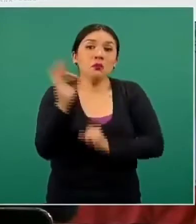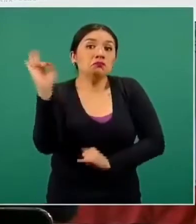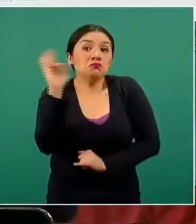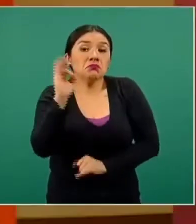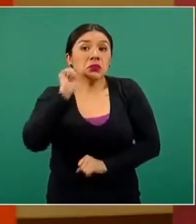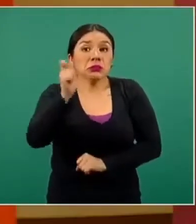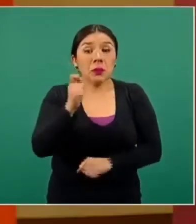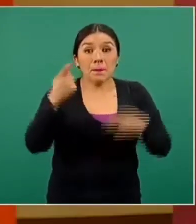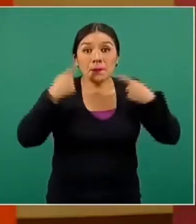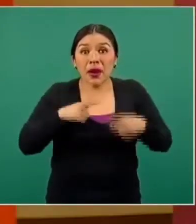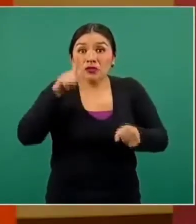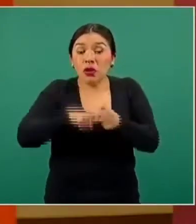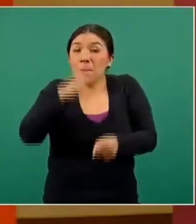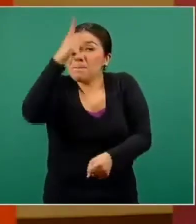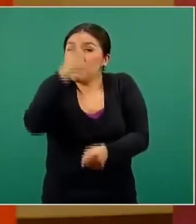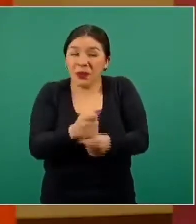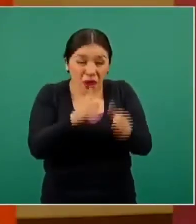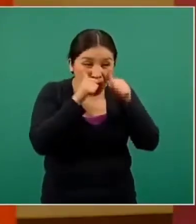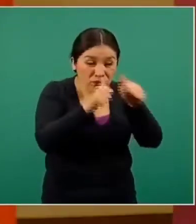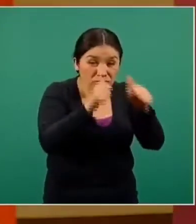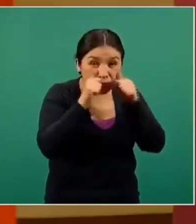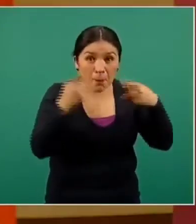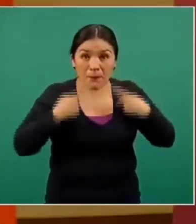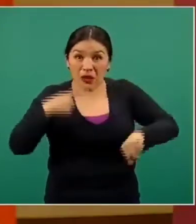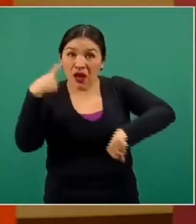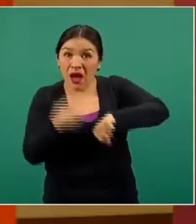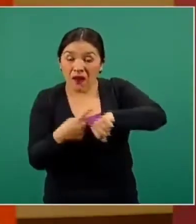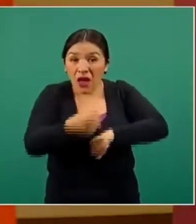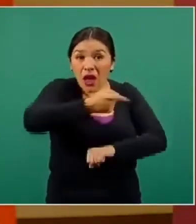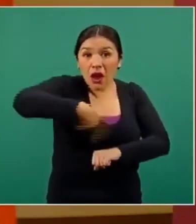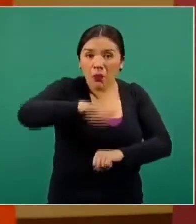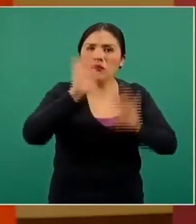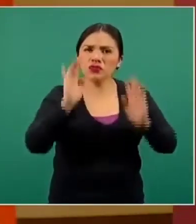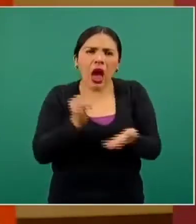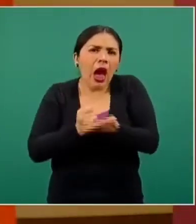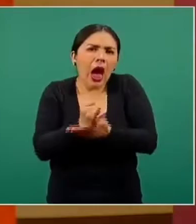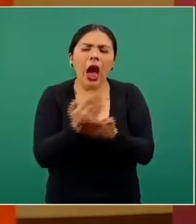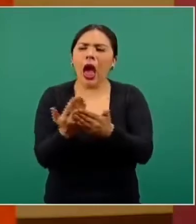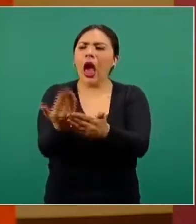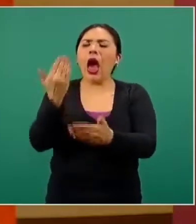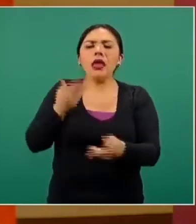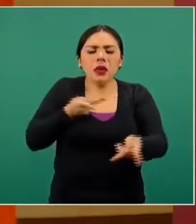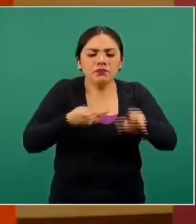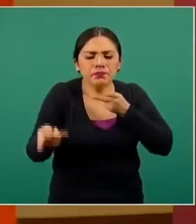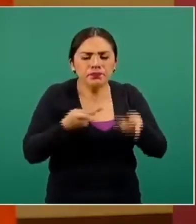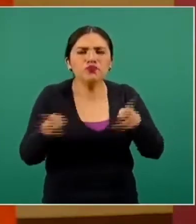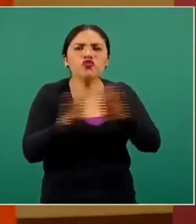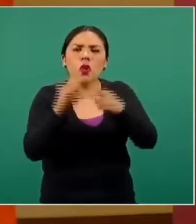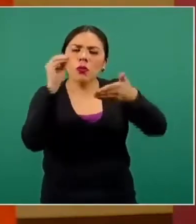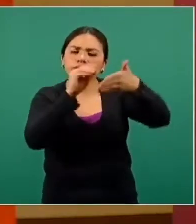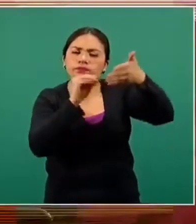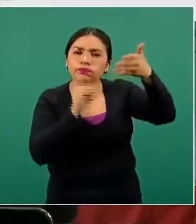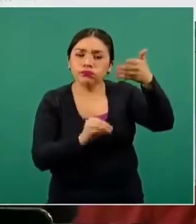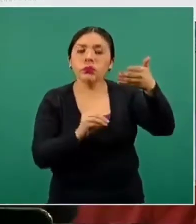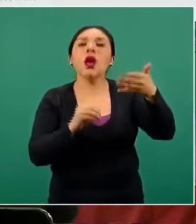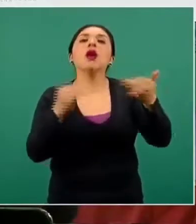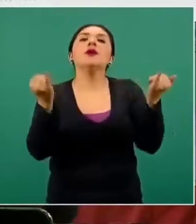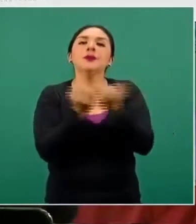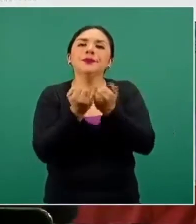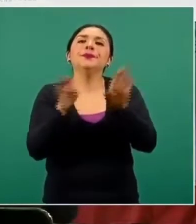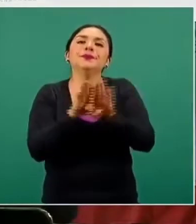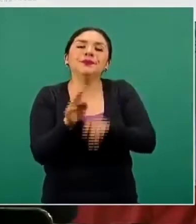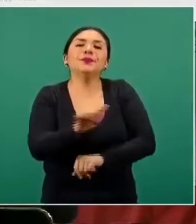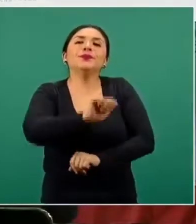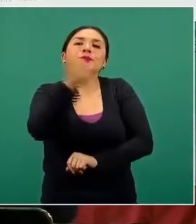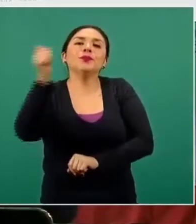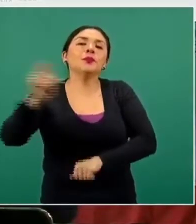trata de personal de primera línea, lo cual ha sido definido desde el inicio de este plan de vacunación, en forma análoga a lo que han